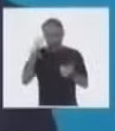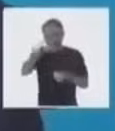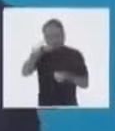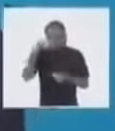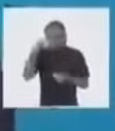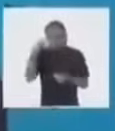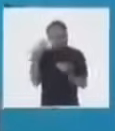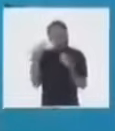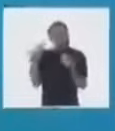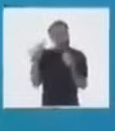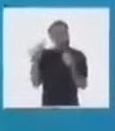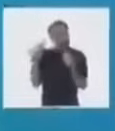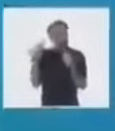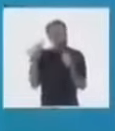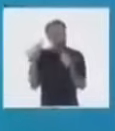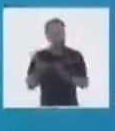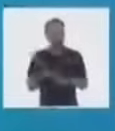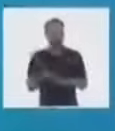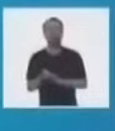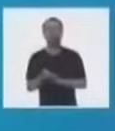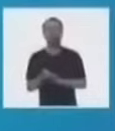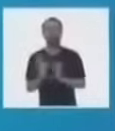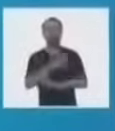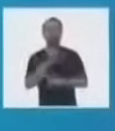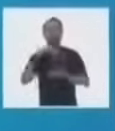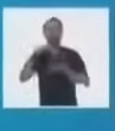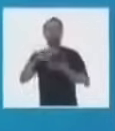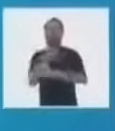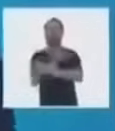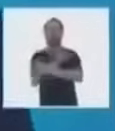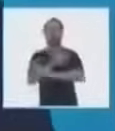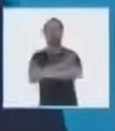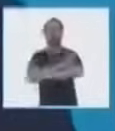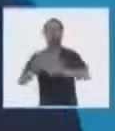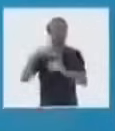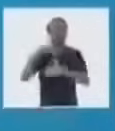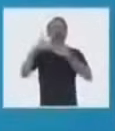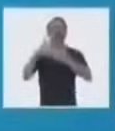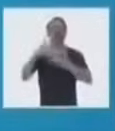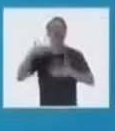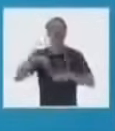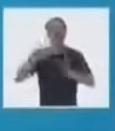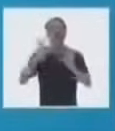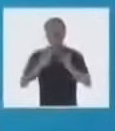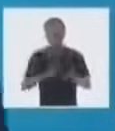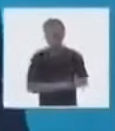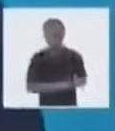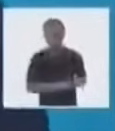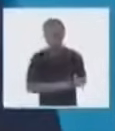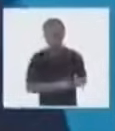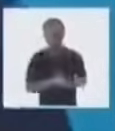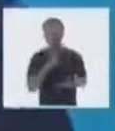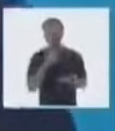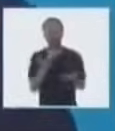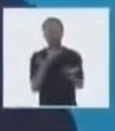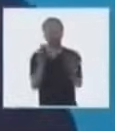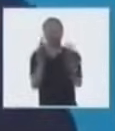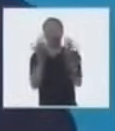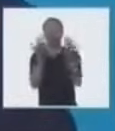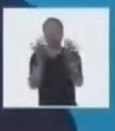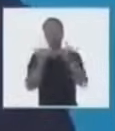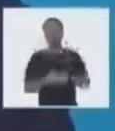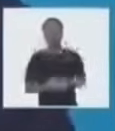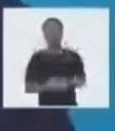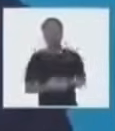un pibe libertario diciendo por qué la izquierda tenía que votar a Milei. Y llegan argumentos insólitos, ¿no? Y entonces te digo,